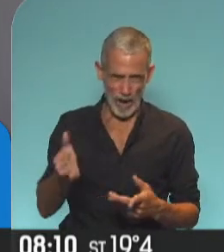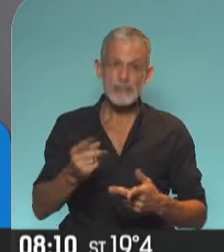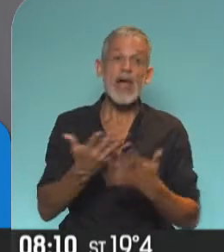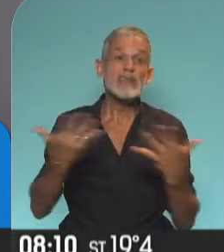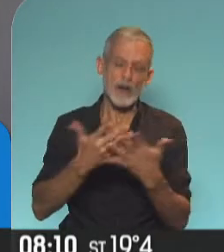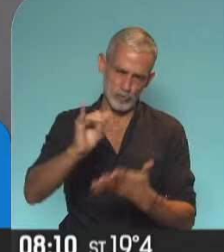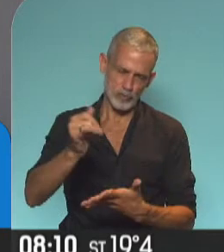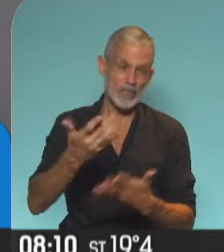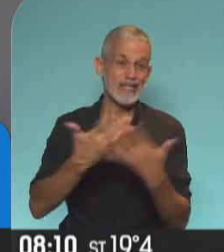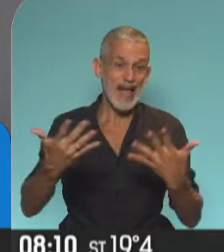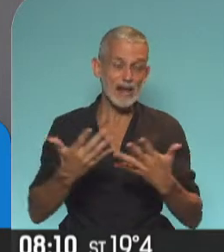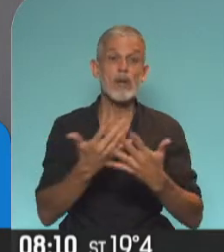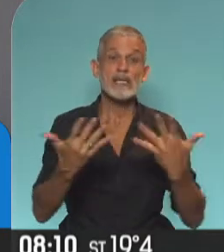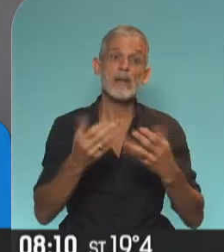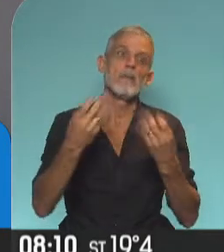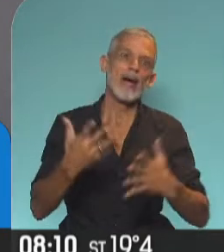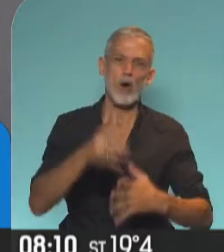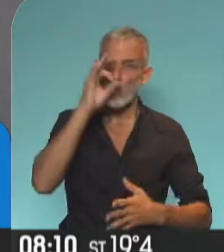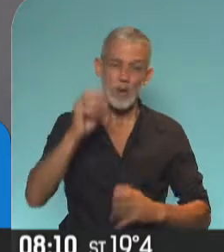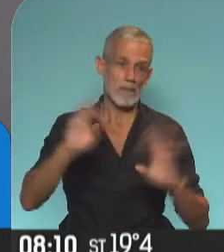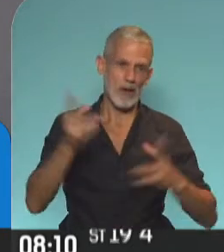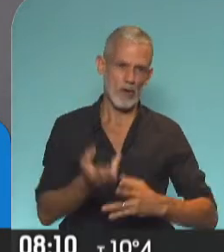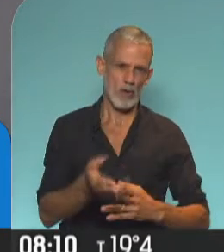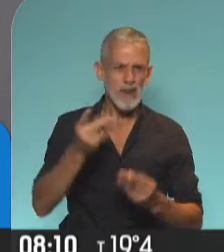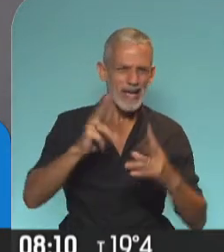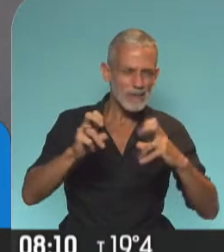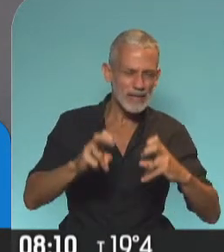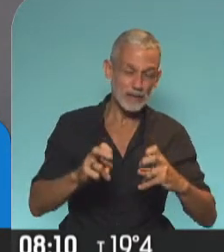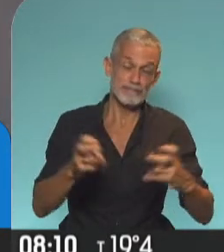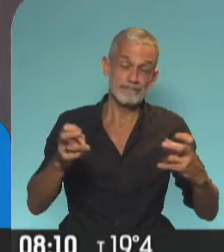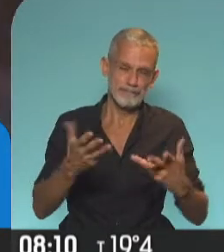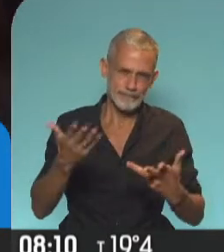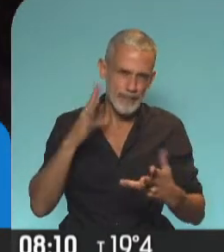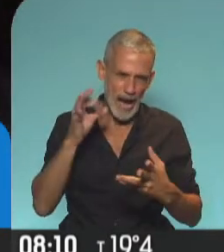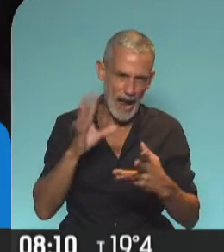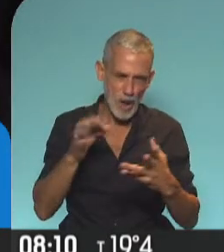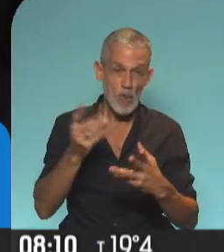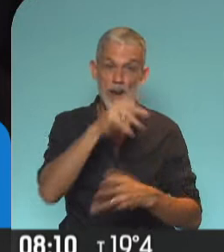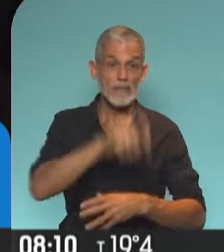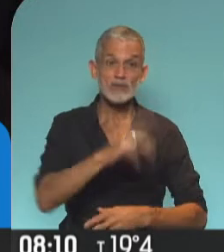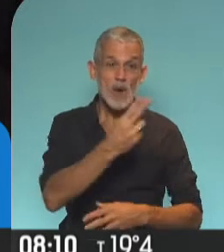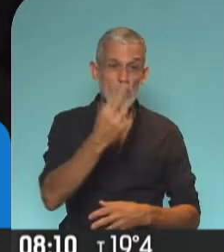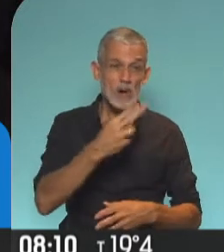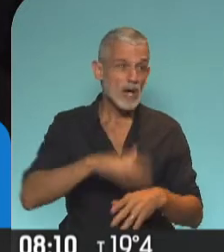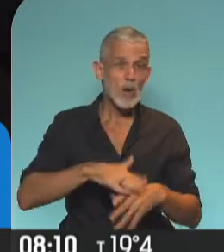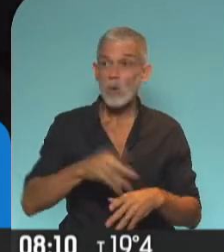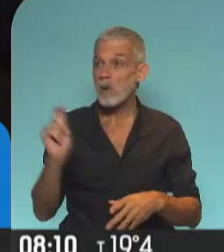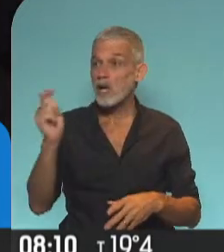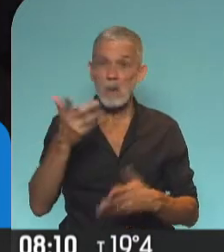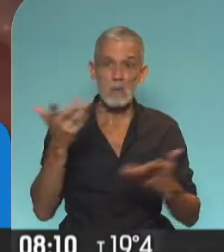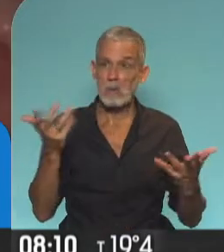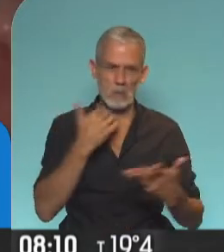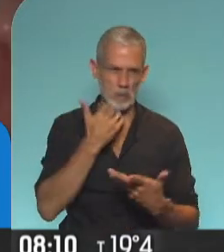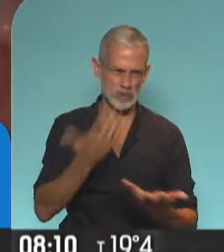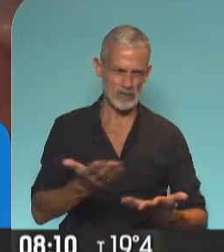tarde, pero más vale tarde que nunca en una investigación que tiene a una persona muerta y todavía no sabemos en qué circunstancias.